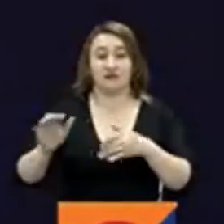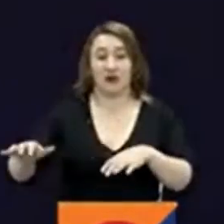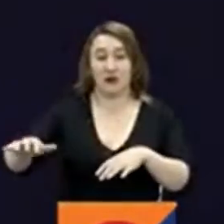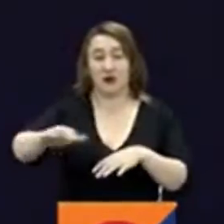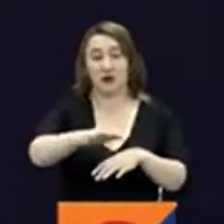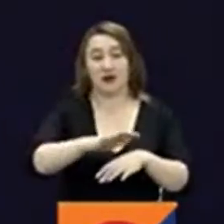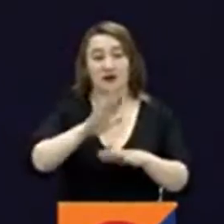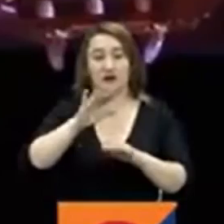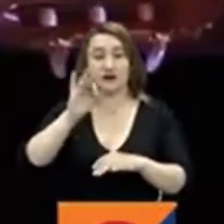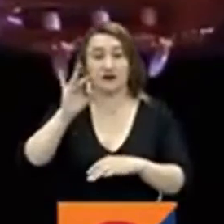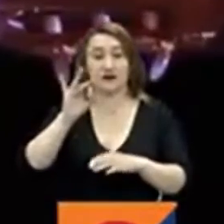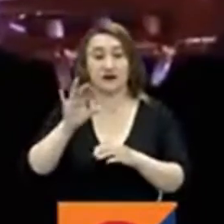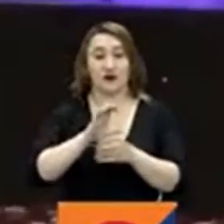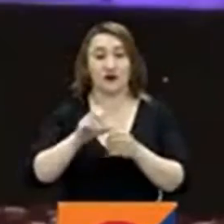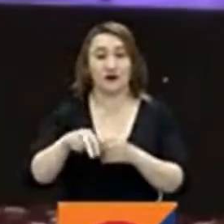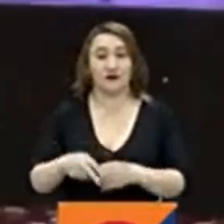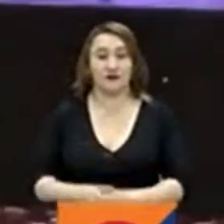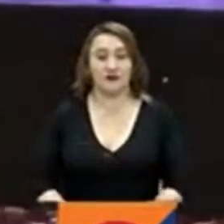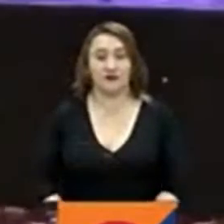ciudad.